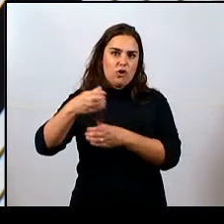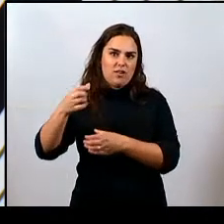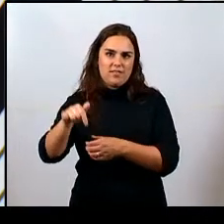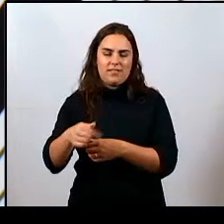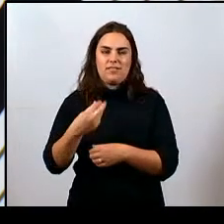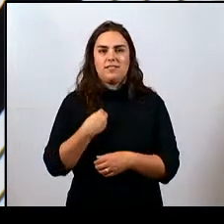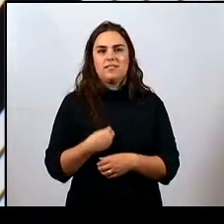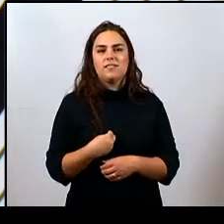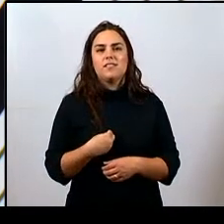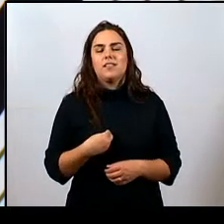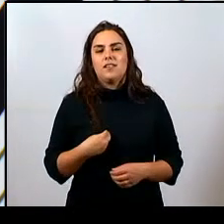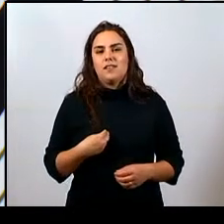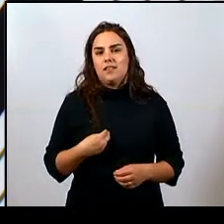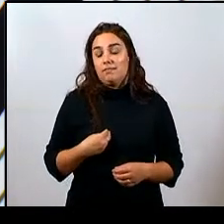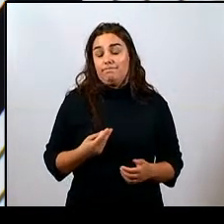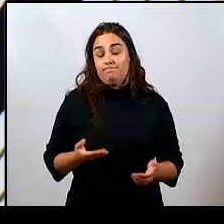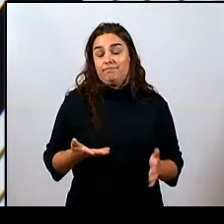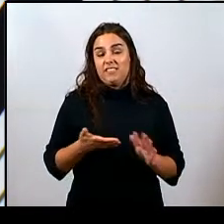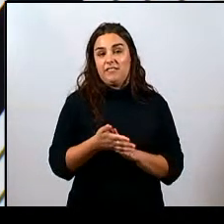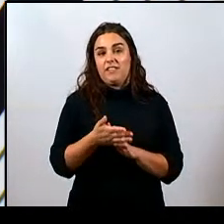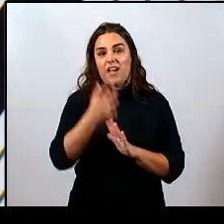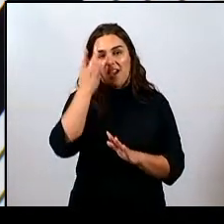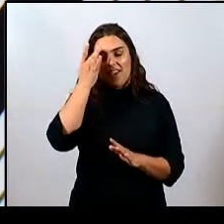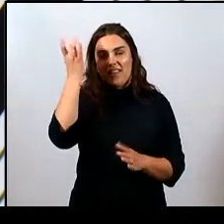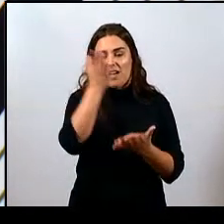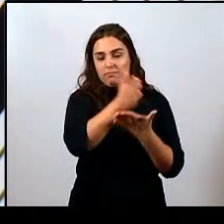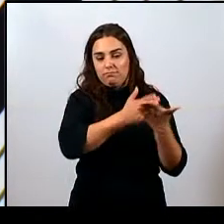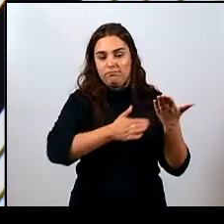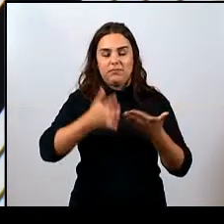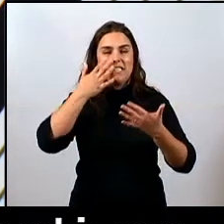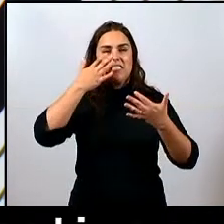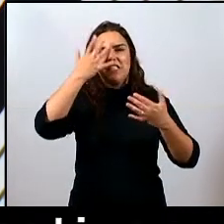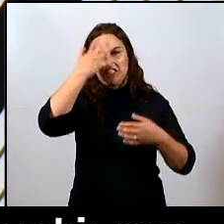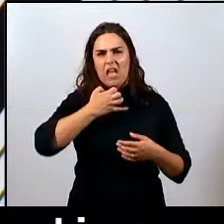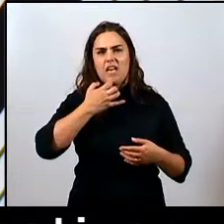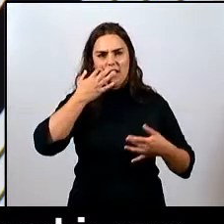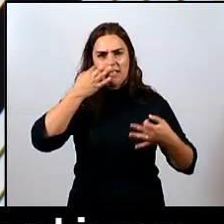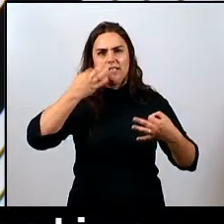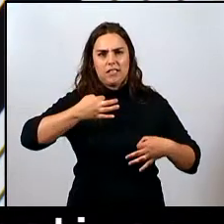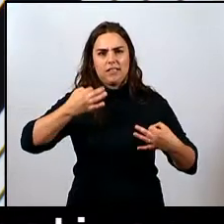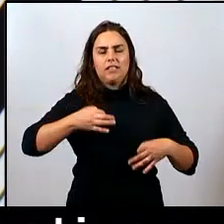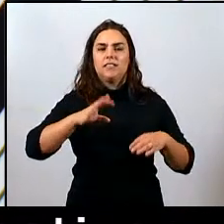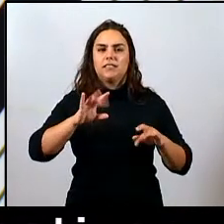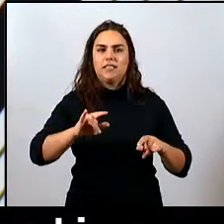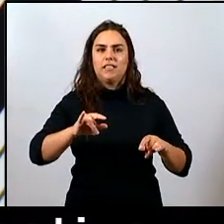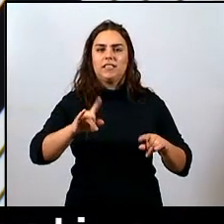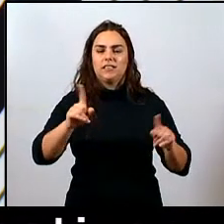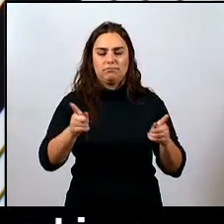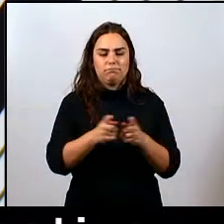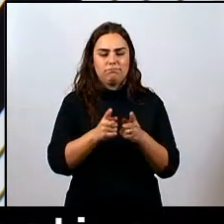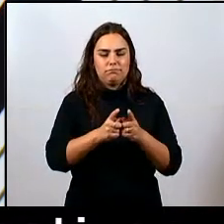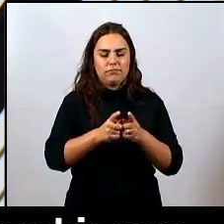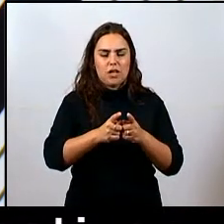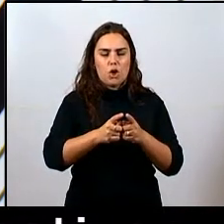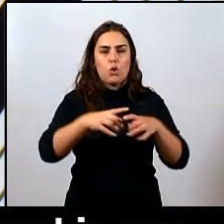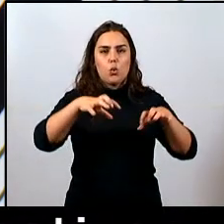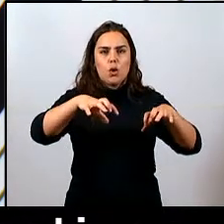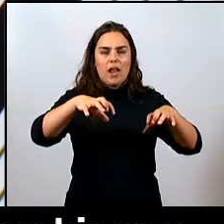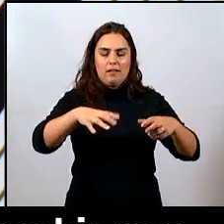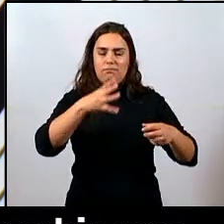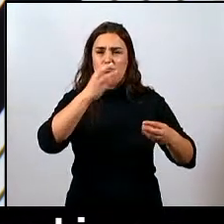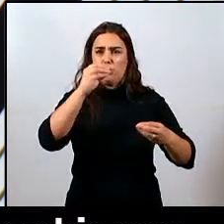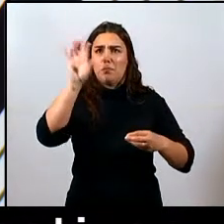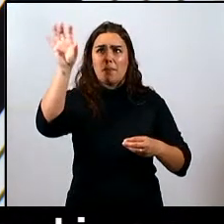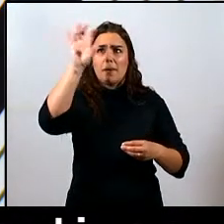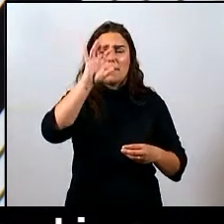que son alternativas serias y sensatas. Los mini reactores nucleares son una alternativa en muchos